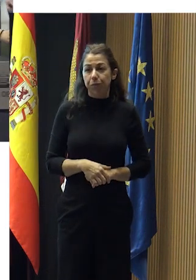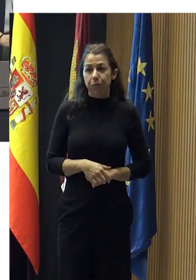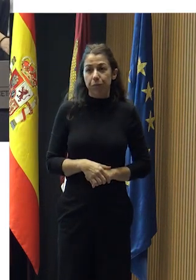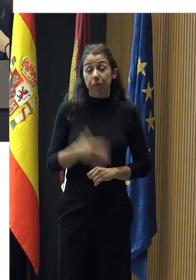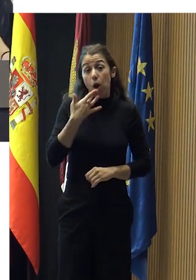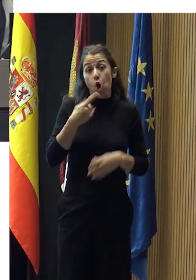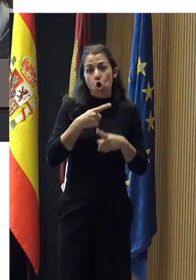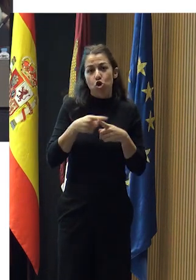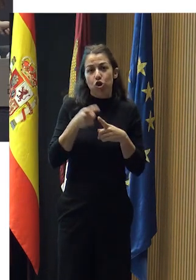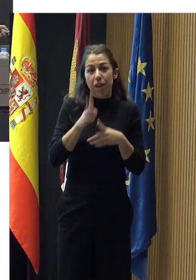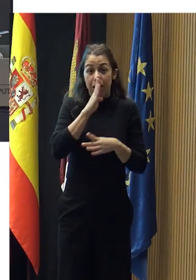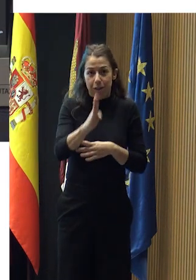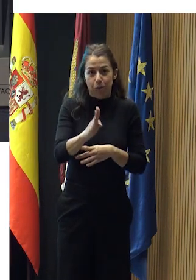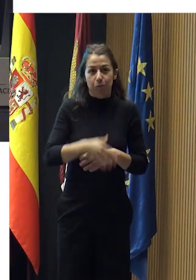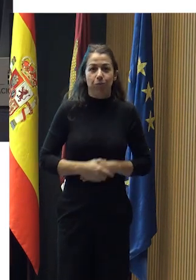Cosas del directo.